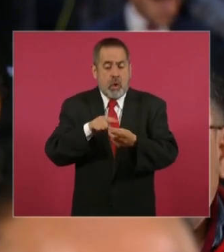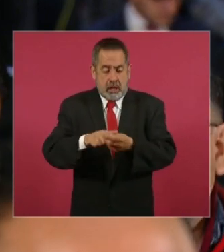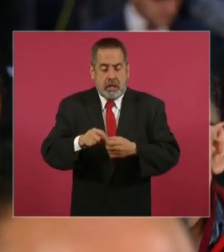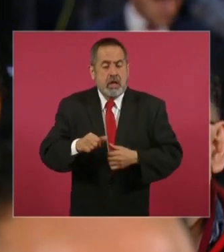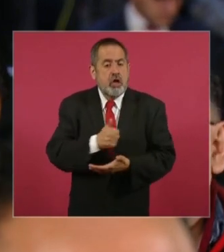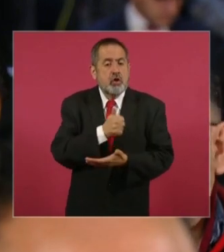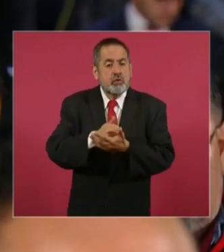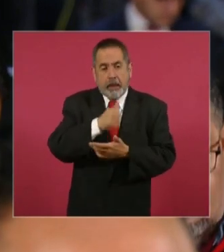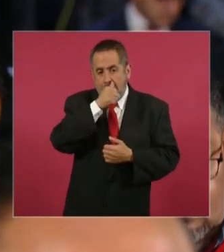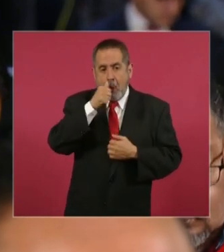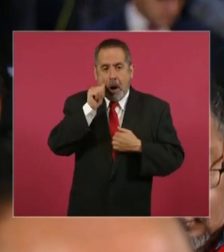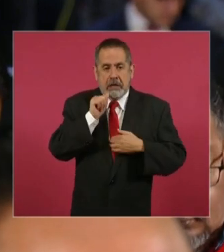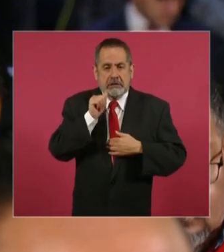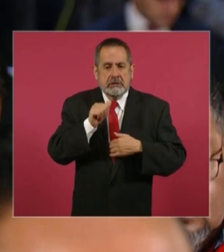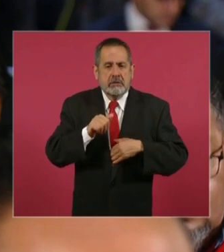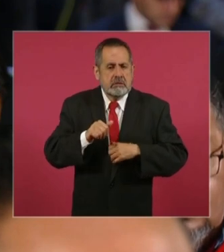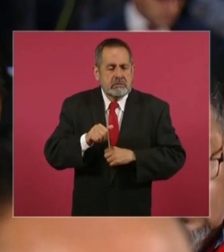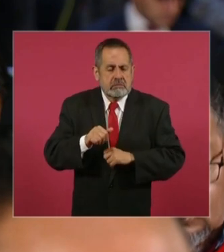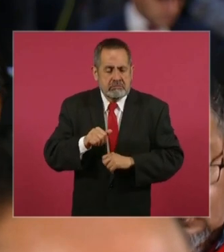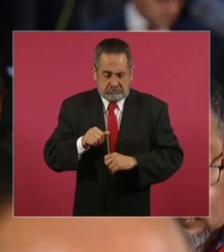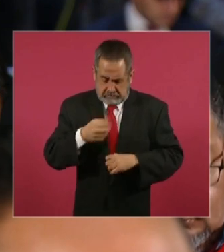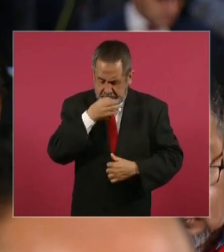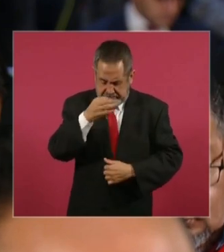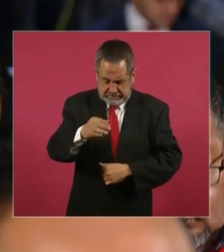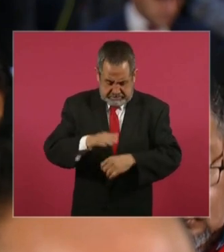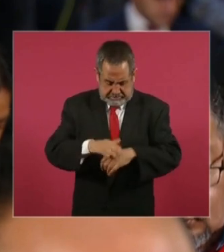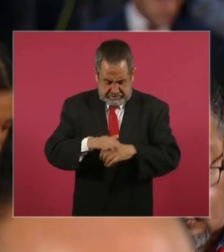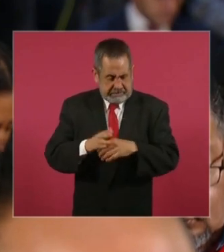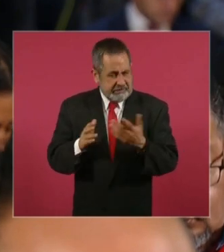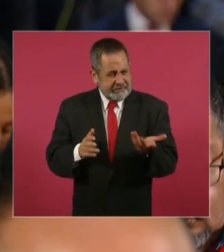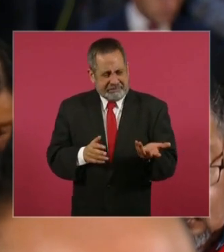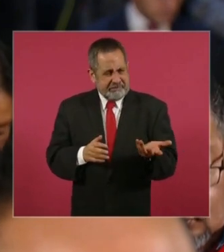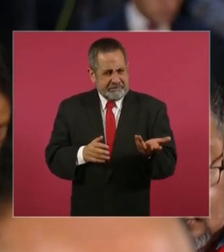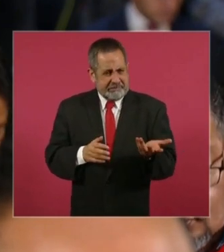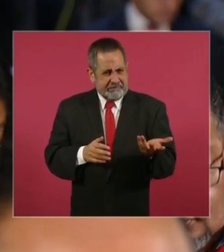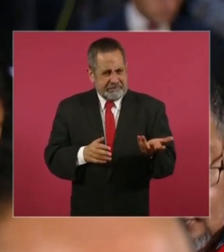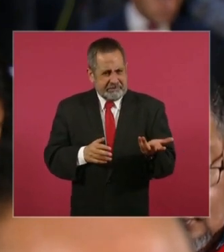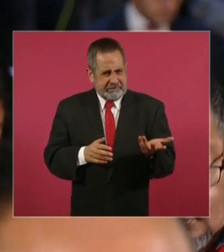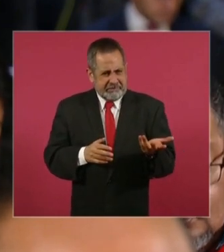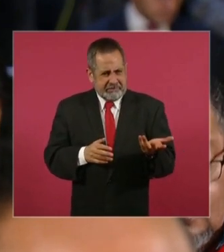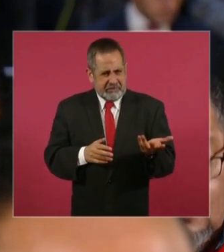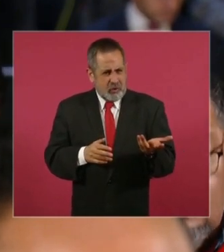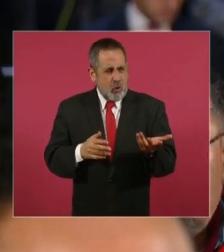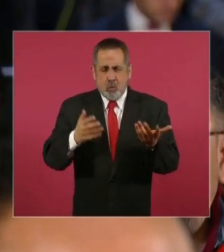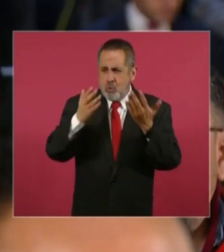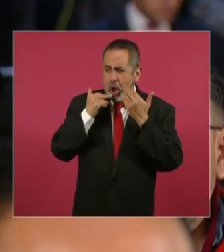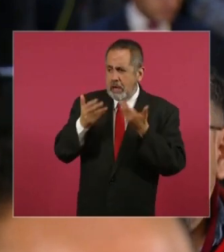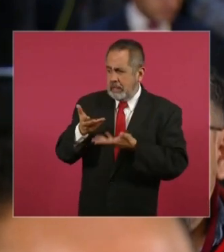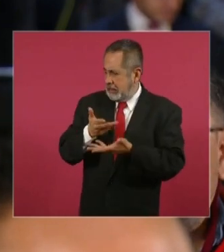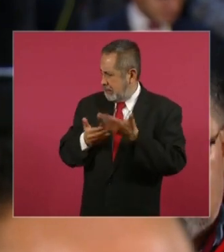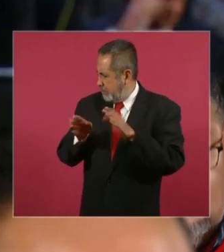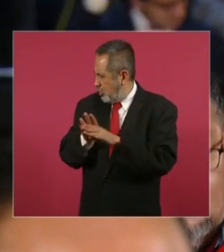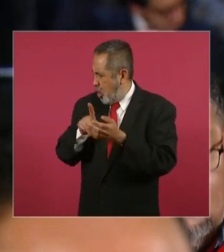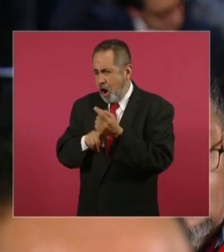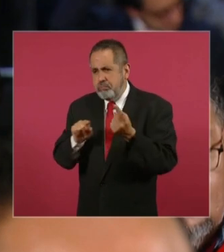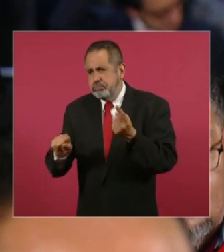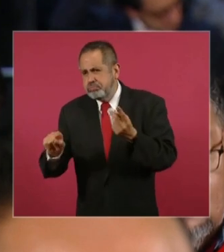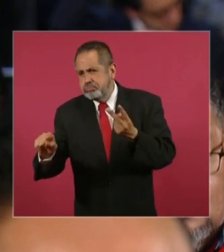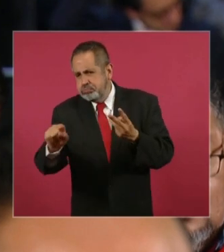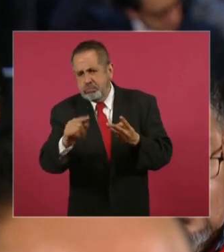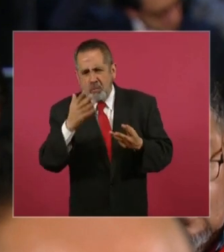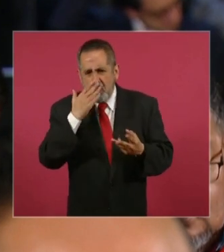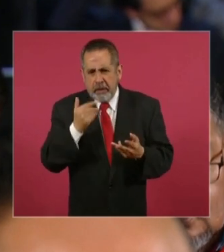y pues compartirle que ante la falta de muchos servicios en diversas